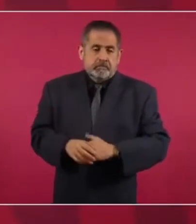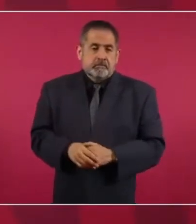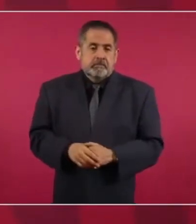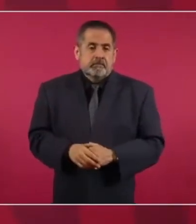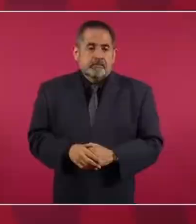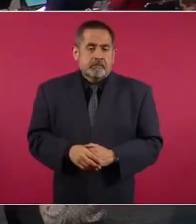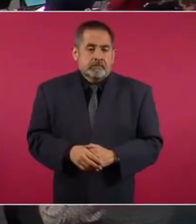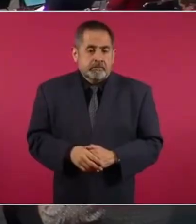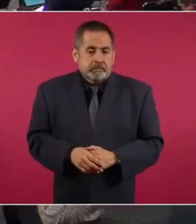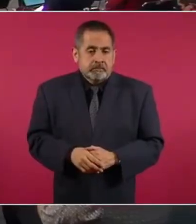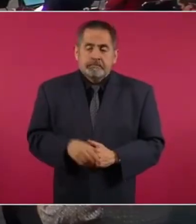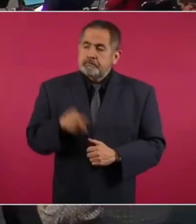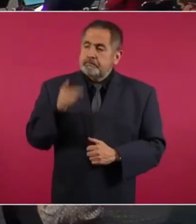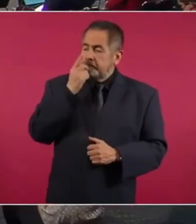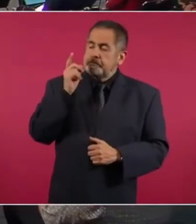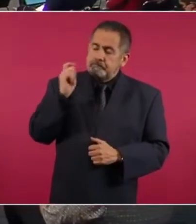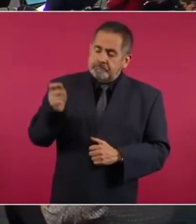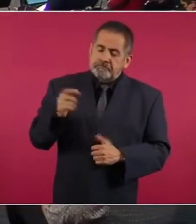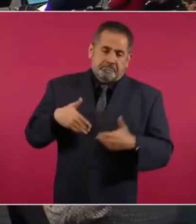de que